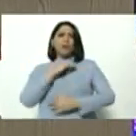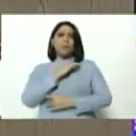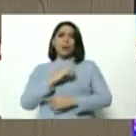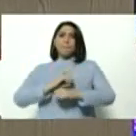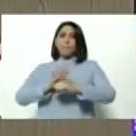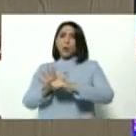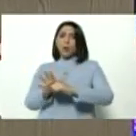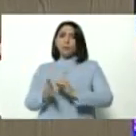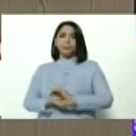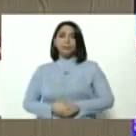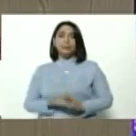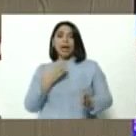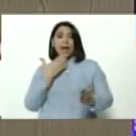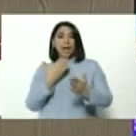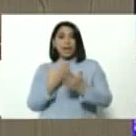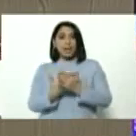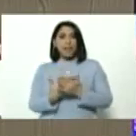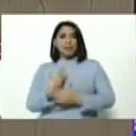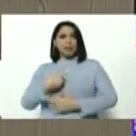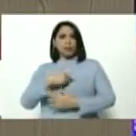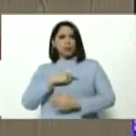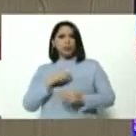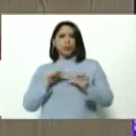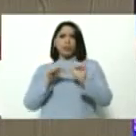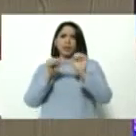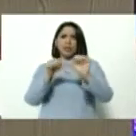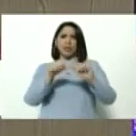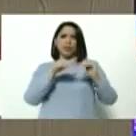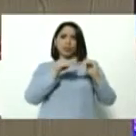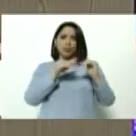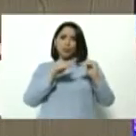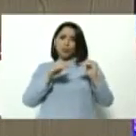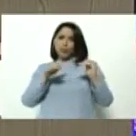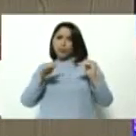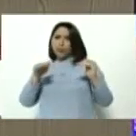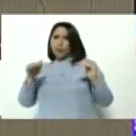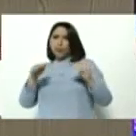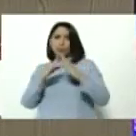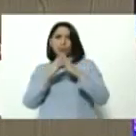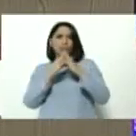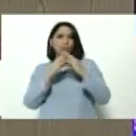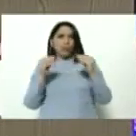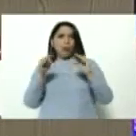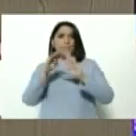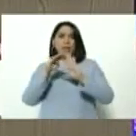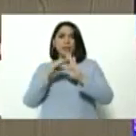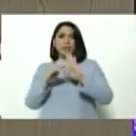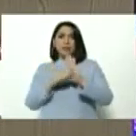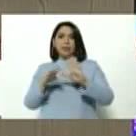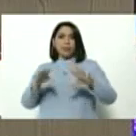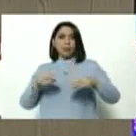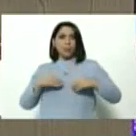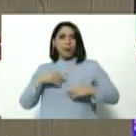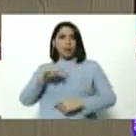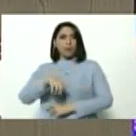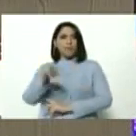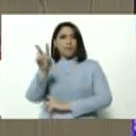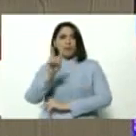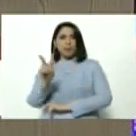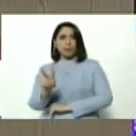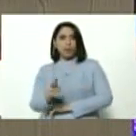COVID-19, gracias a que hemos logrado mantener la curva aplanada por todas las medidas que se han tomado, estamos ahorita en